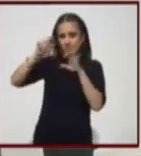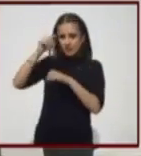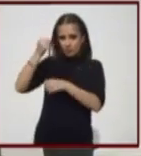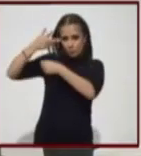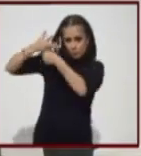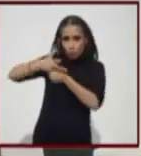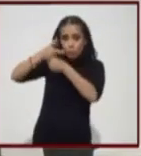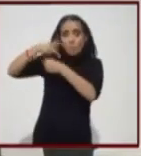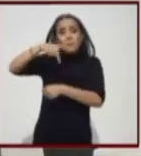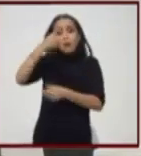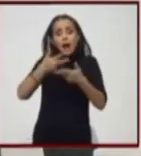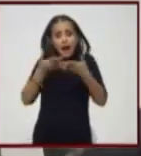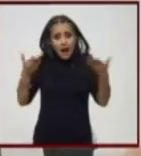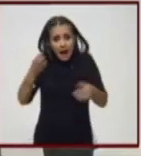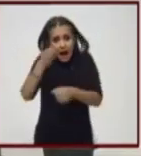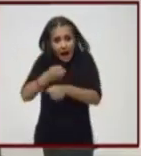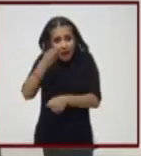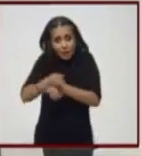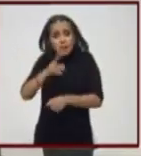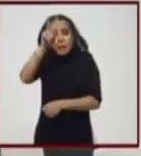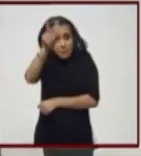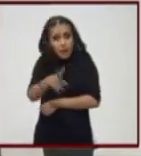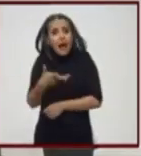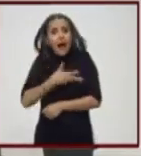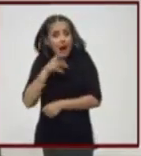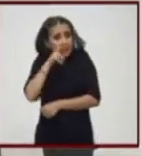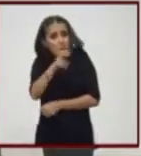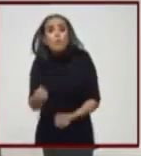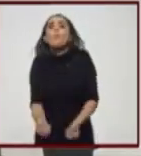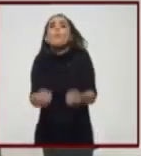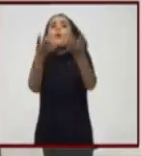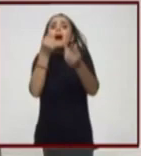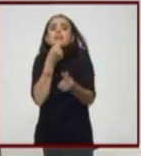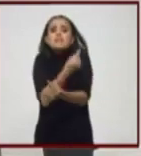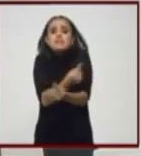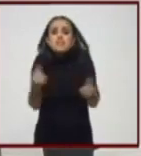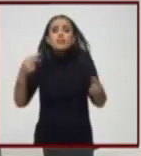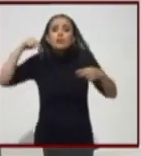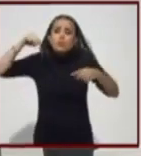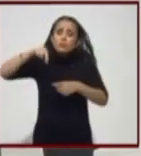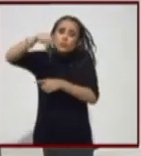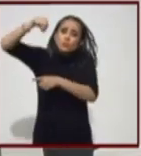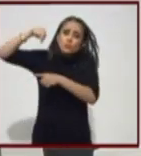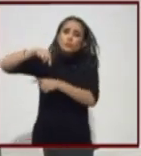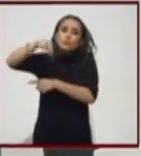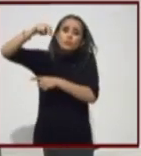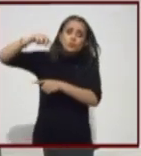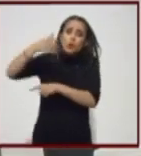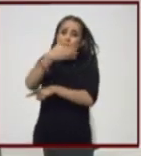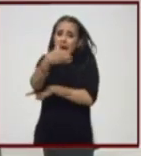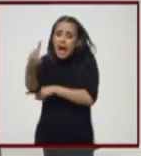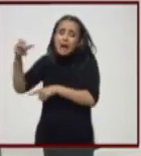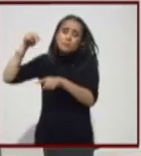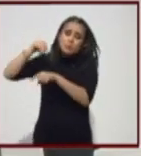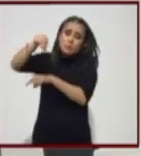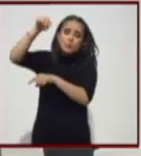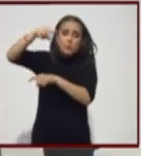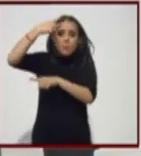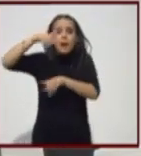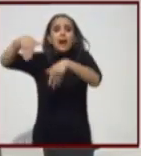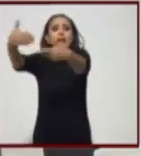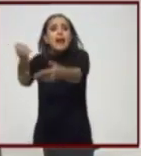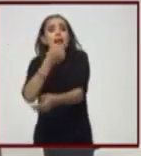tienen que caminar kilómetros atravesar mucho mucho terreno para poder llegar a su escuela